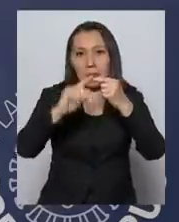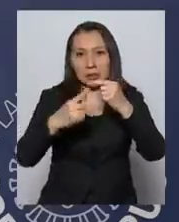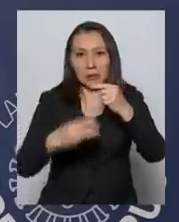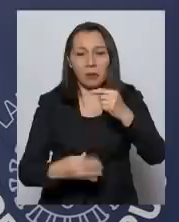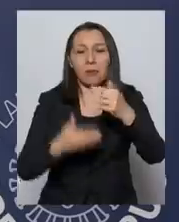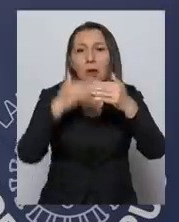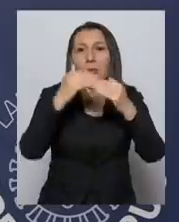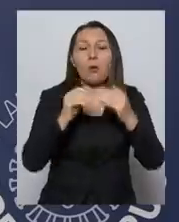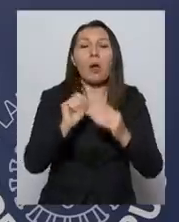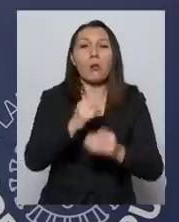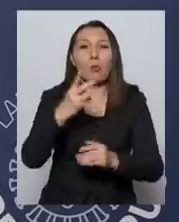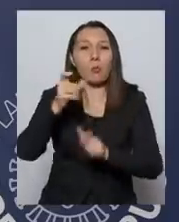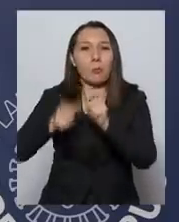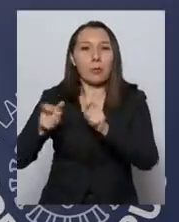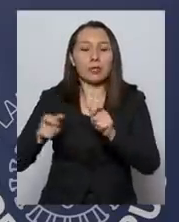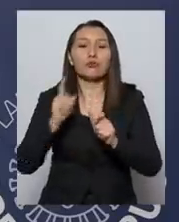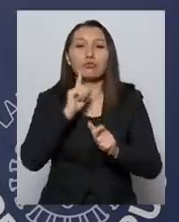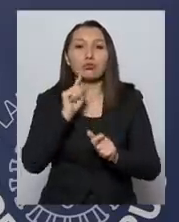al número